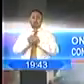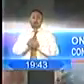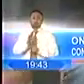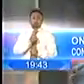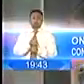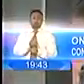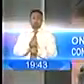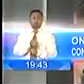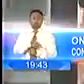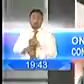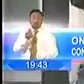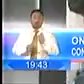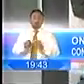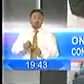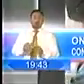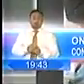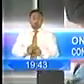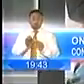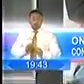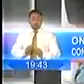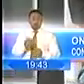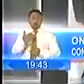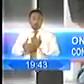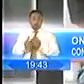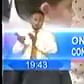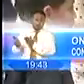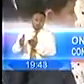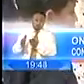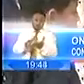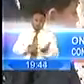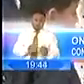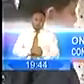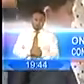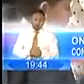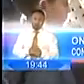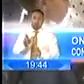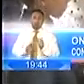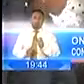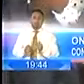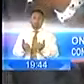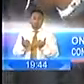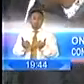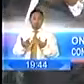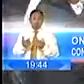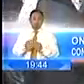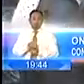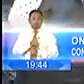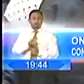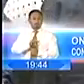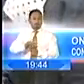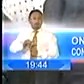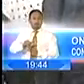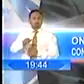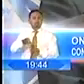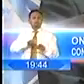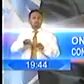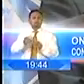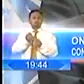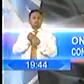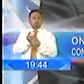ello, aunque los supervivientes vayan dejando de a poco este mundo, hay quienes aún siguen relatando sus